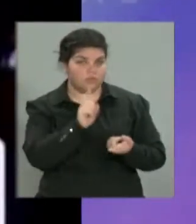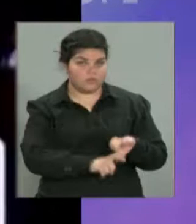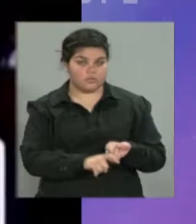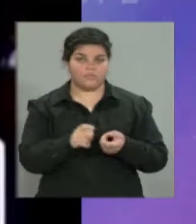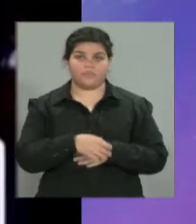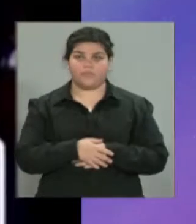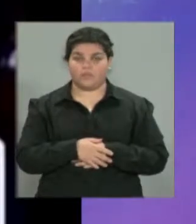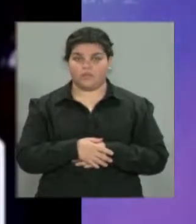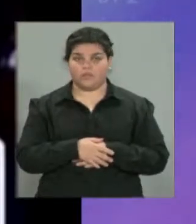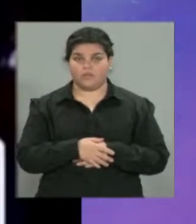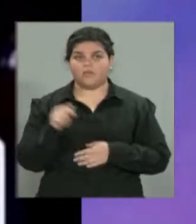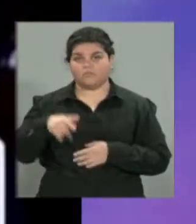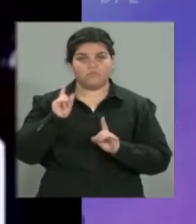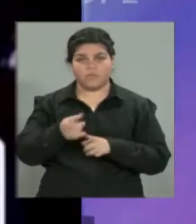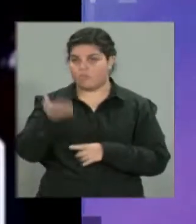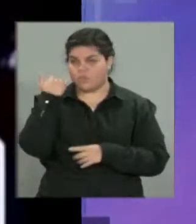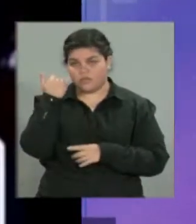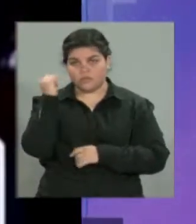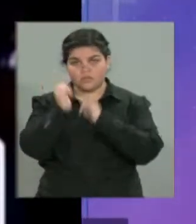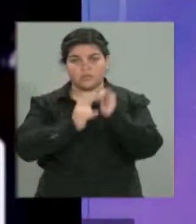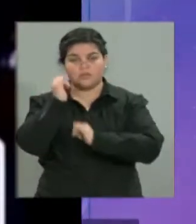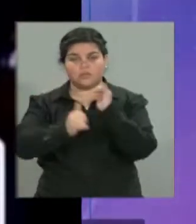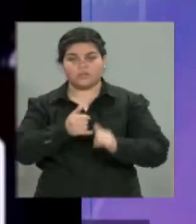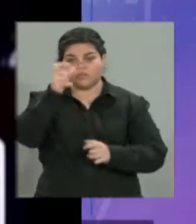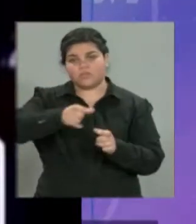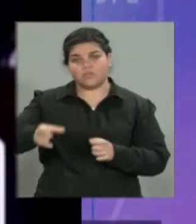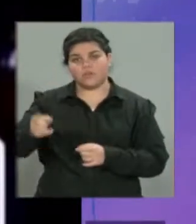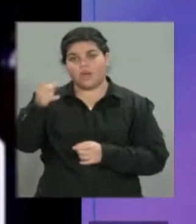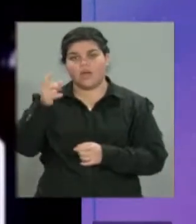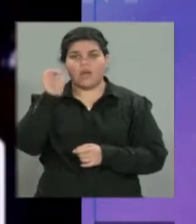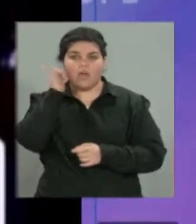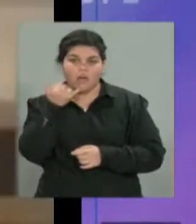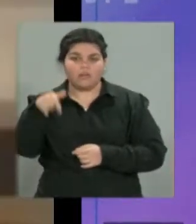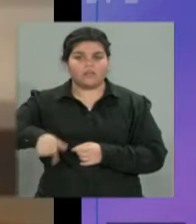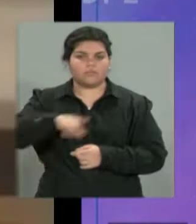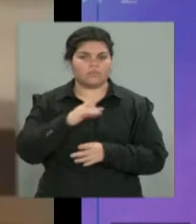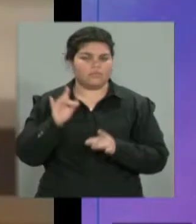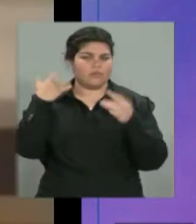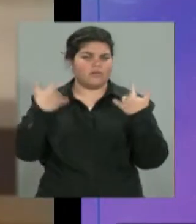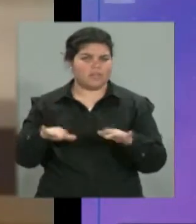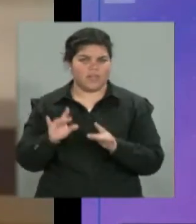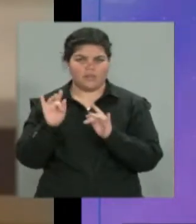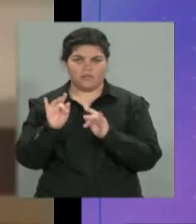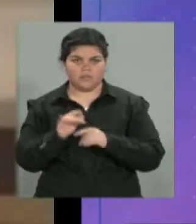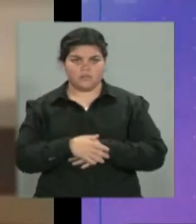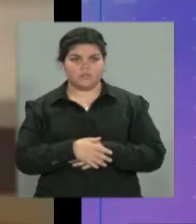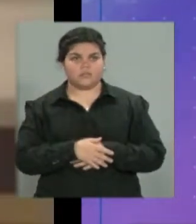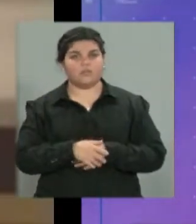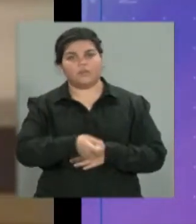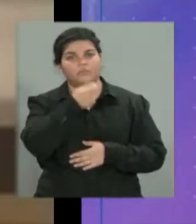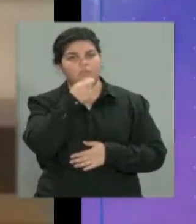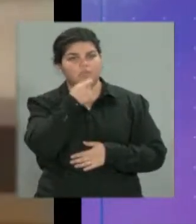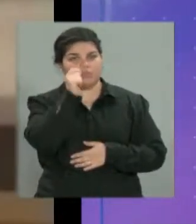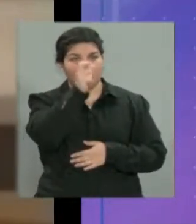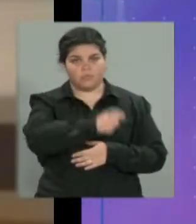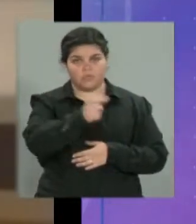decía al principio, que el prejuicio, que la discriminación que reciben las personas homosexuales es muy fuerte. La pareja de homosexuales, suponte que adoptan